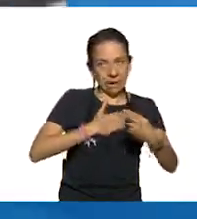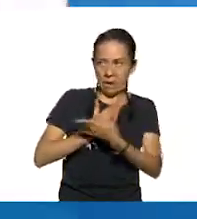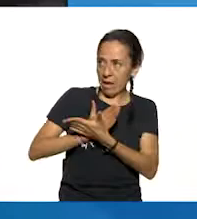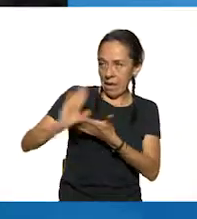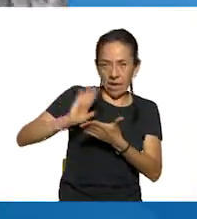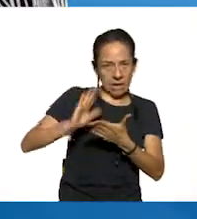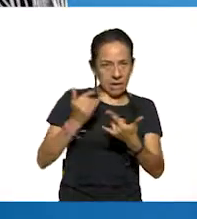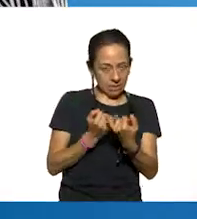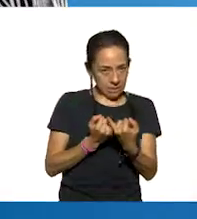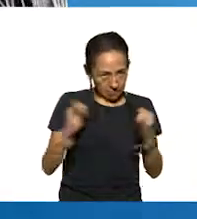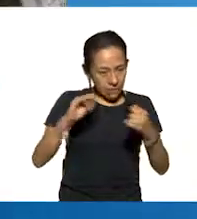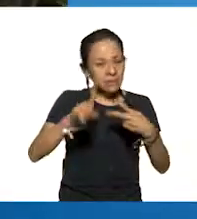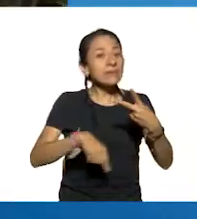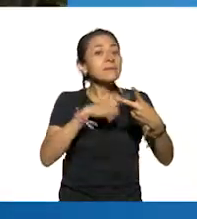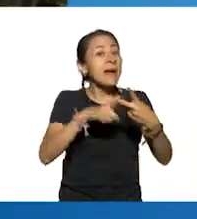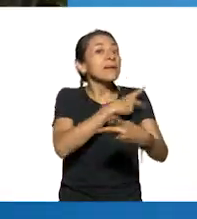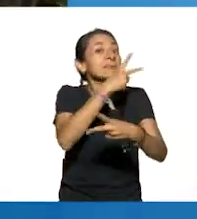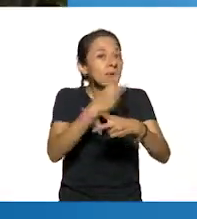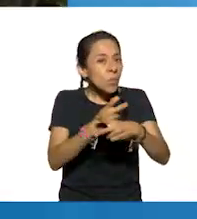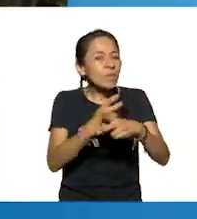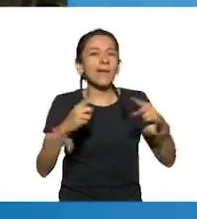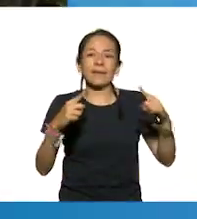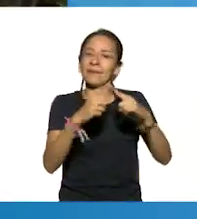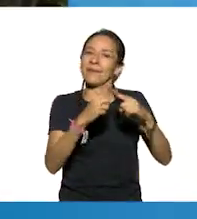de la iglesia. Juárez